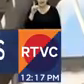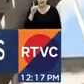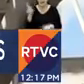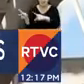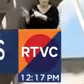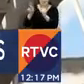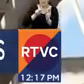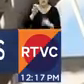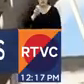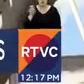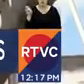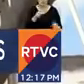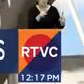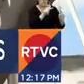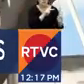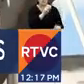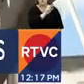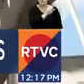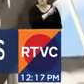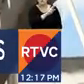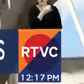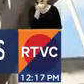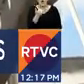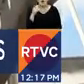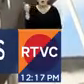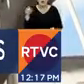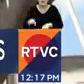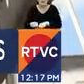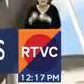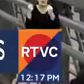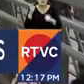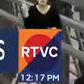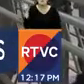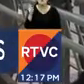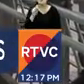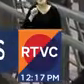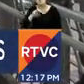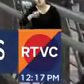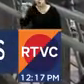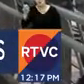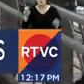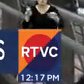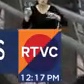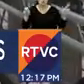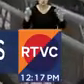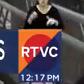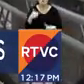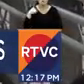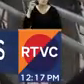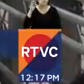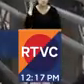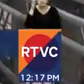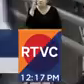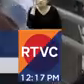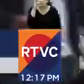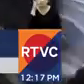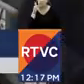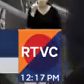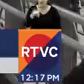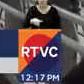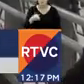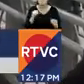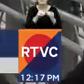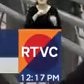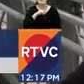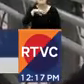delincuentes robaron varias láminas. Ahora el que está dañado es el del costado sur. Yo transito este lugar seguido, además de todo tengo una mascota,